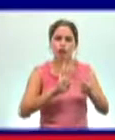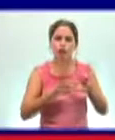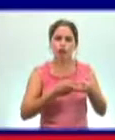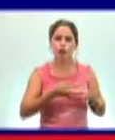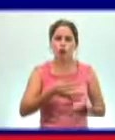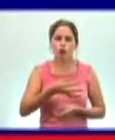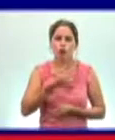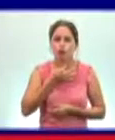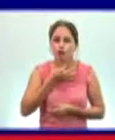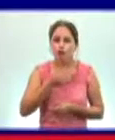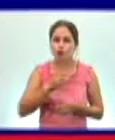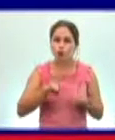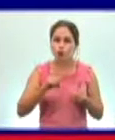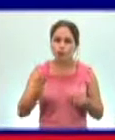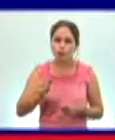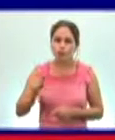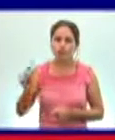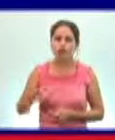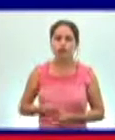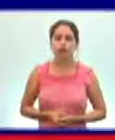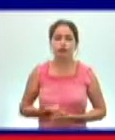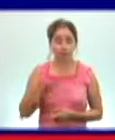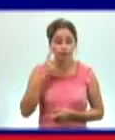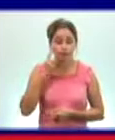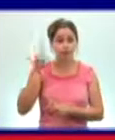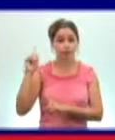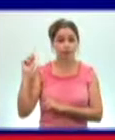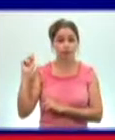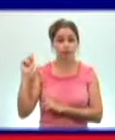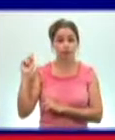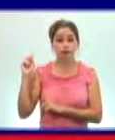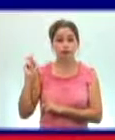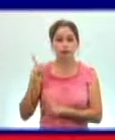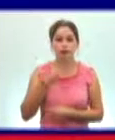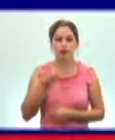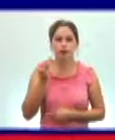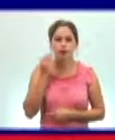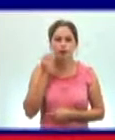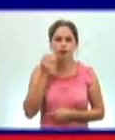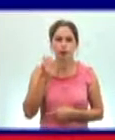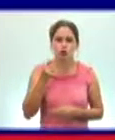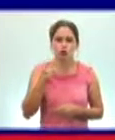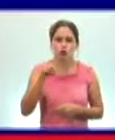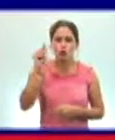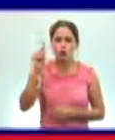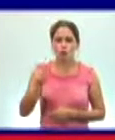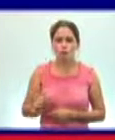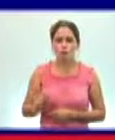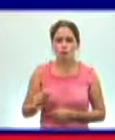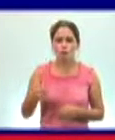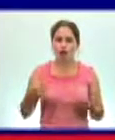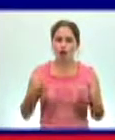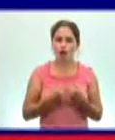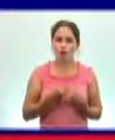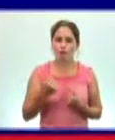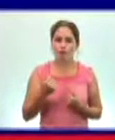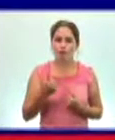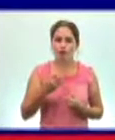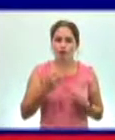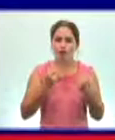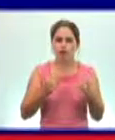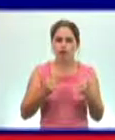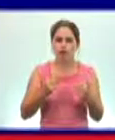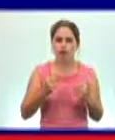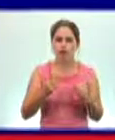Como militó en los destinos del hombre y sintió en su mejilla el golpe voraz de aquellos que las